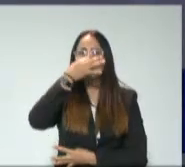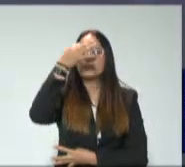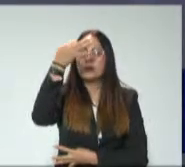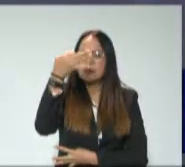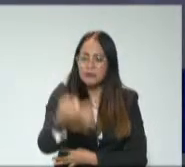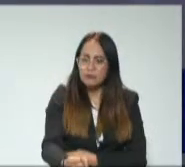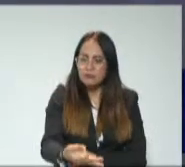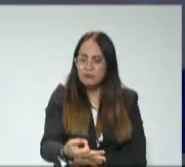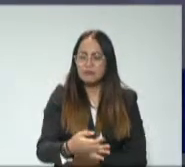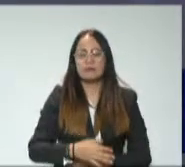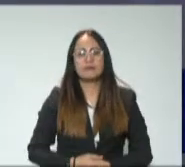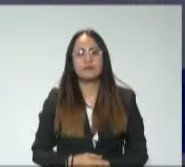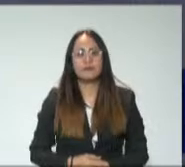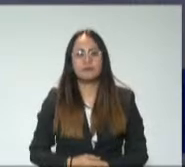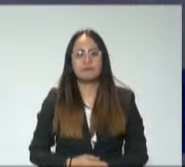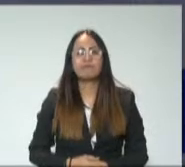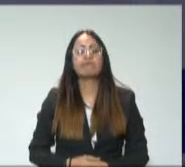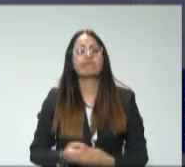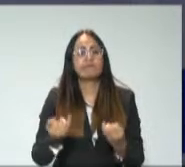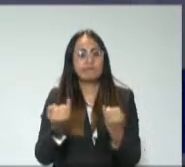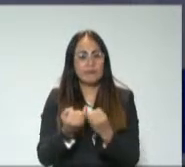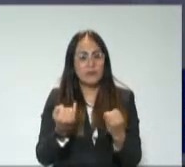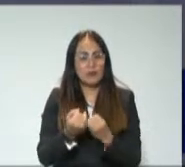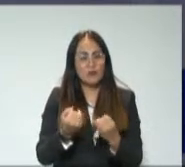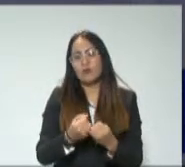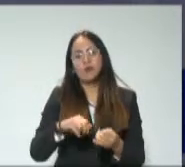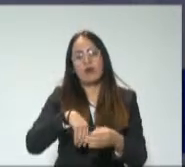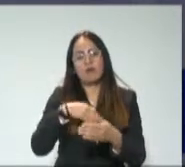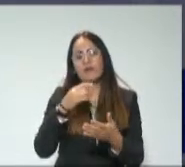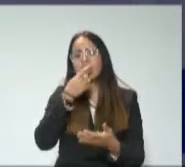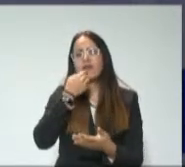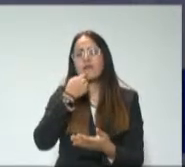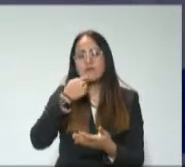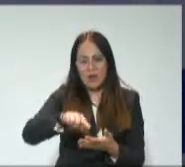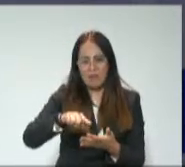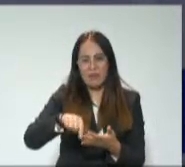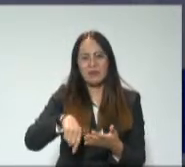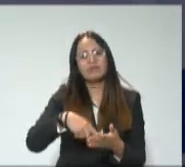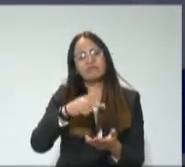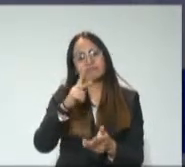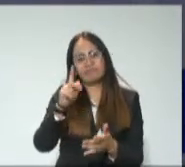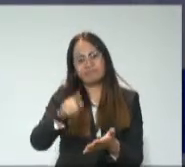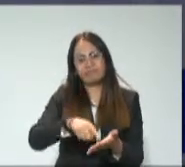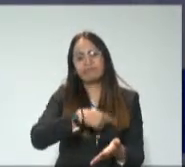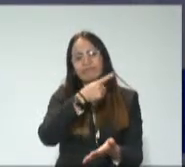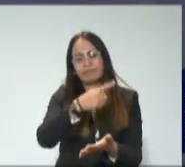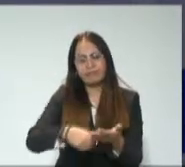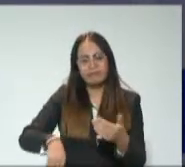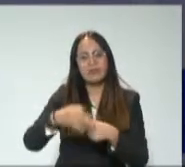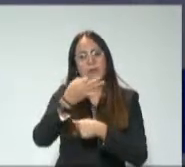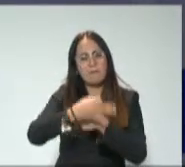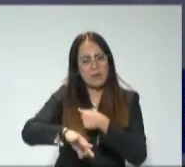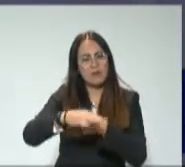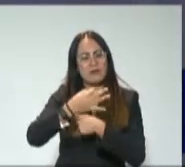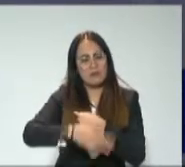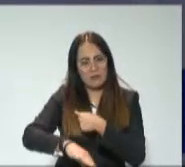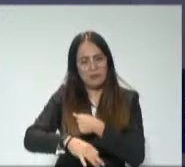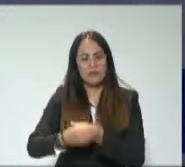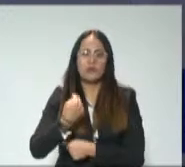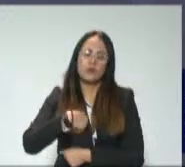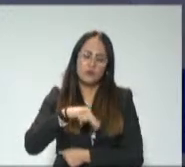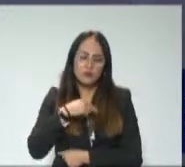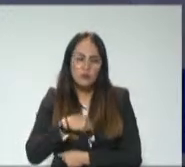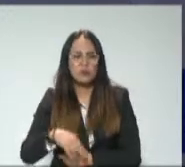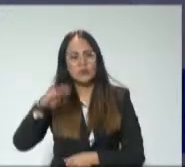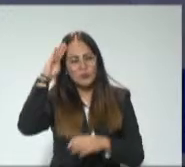se estimó necesaria la suspensión de términos lo cual nos llevó a configurar nuestras capacidades y